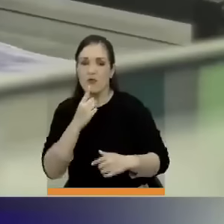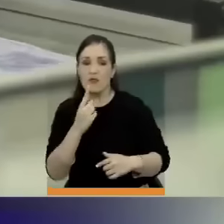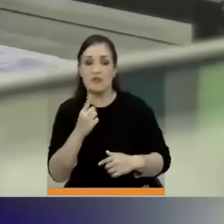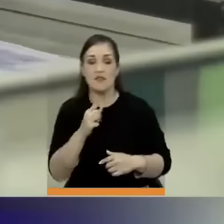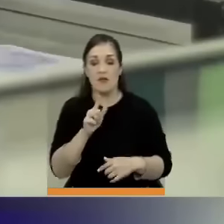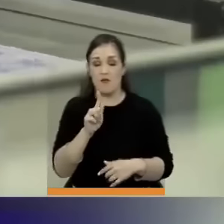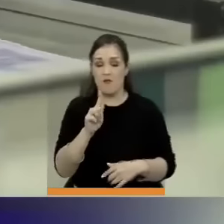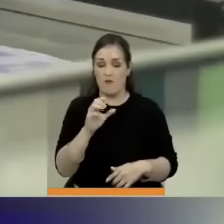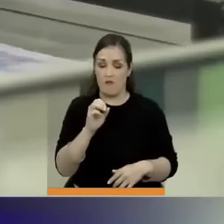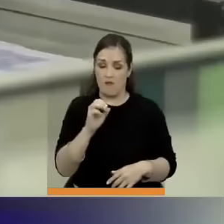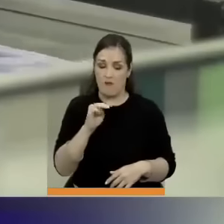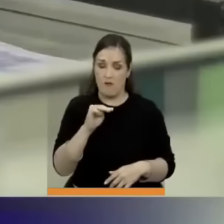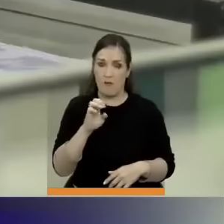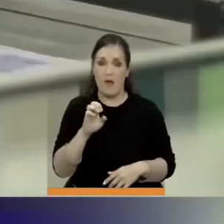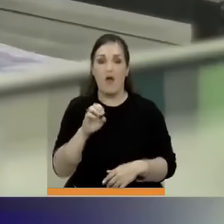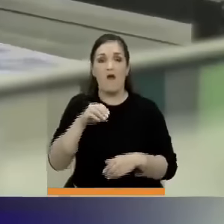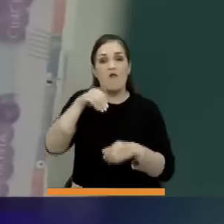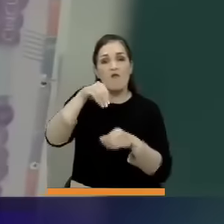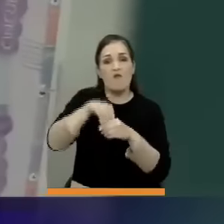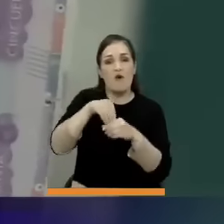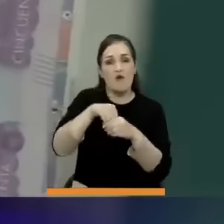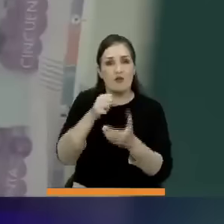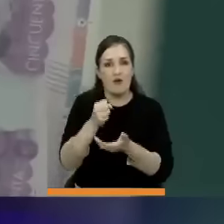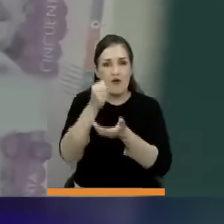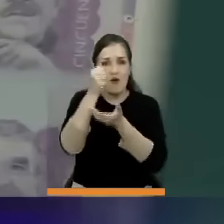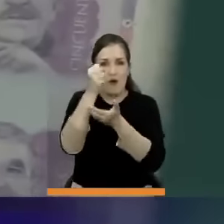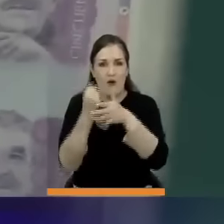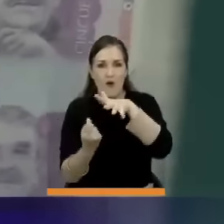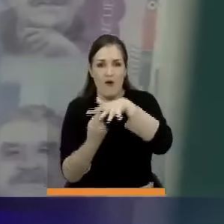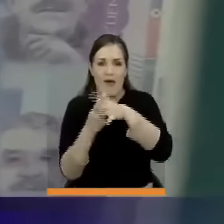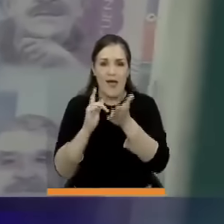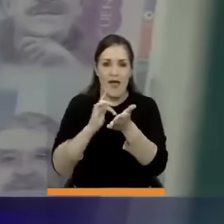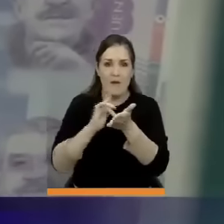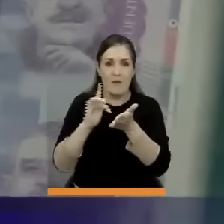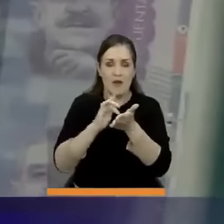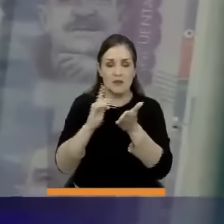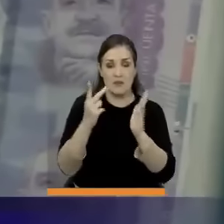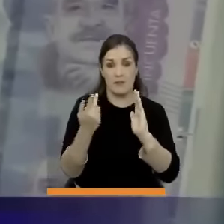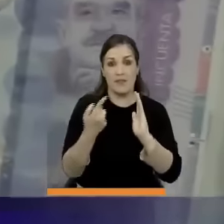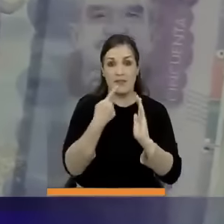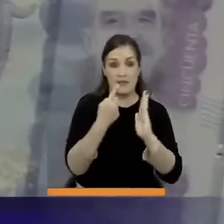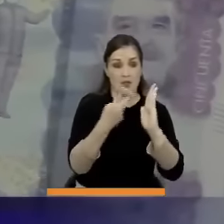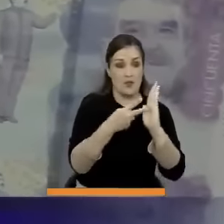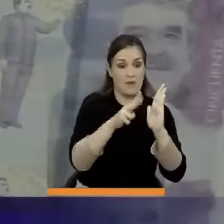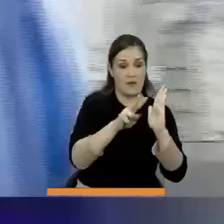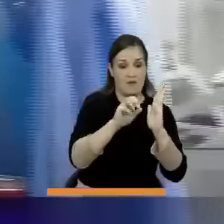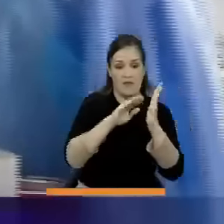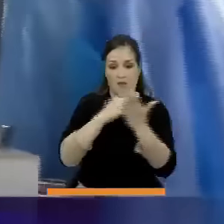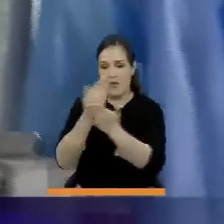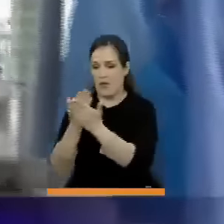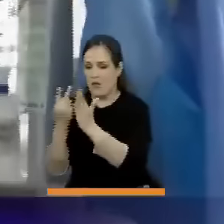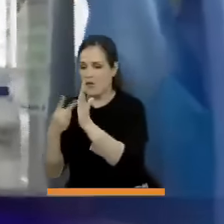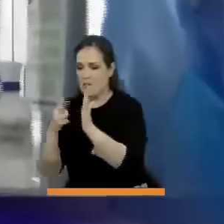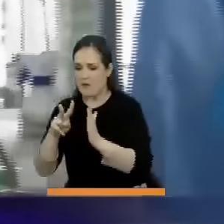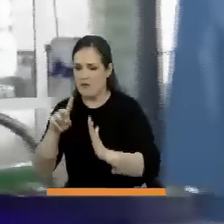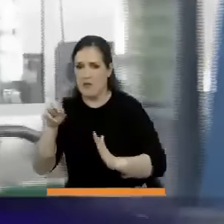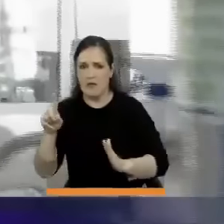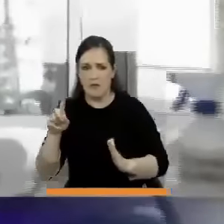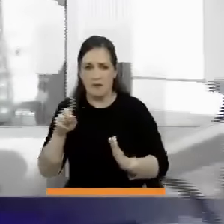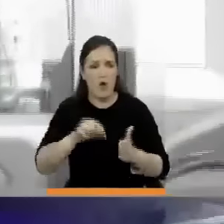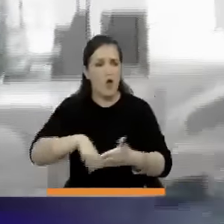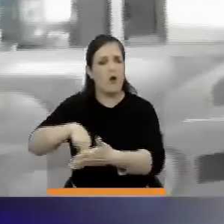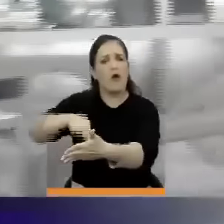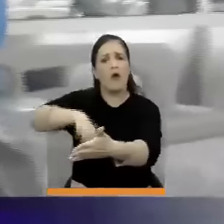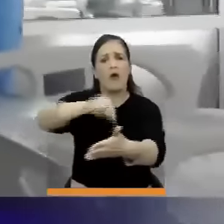de 40 millones de pesos entre 2020 y 2021, sin esclarecer el destino de 9.8 billones